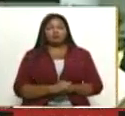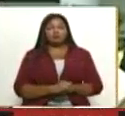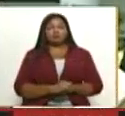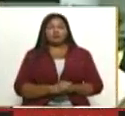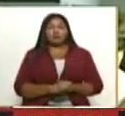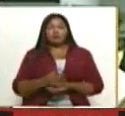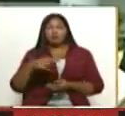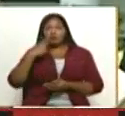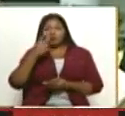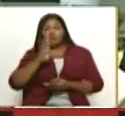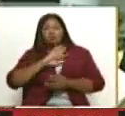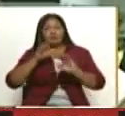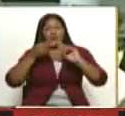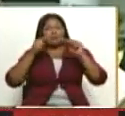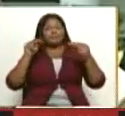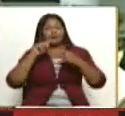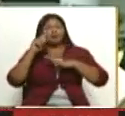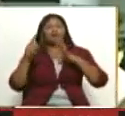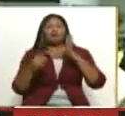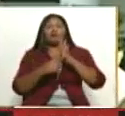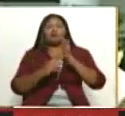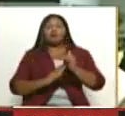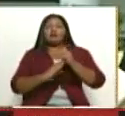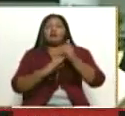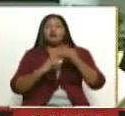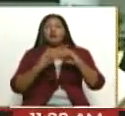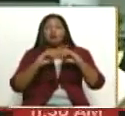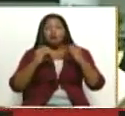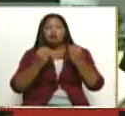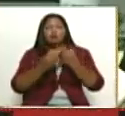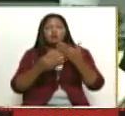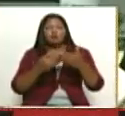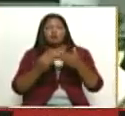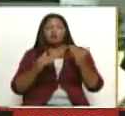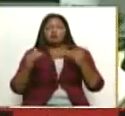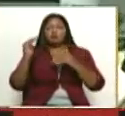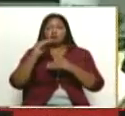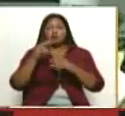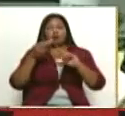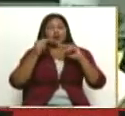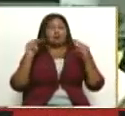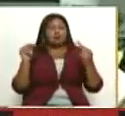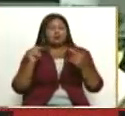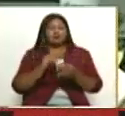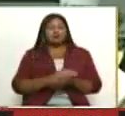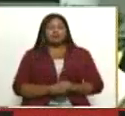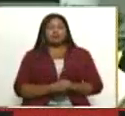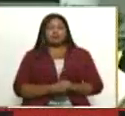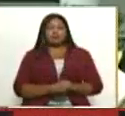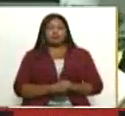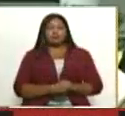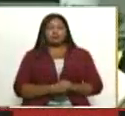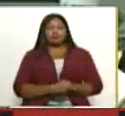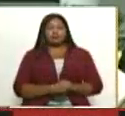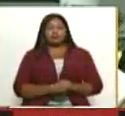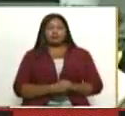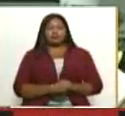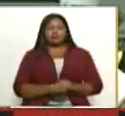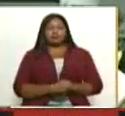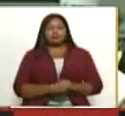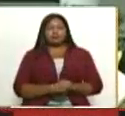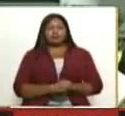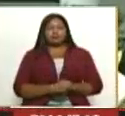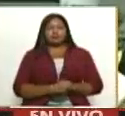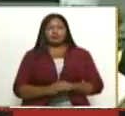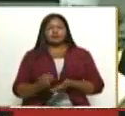política de paz total que lidera la oficina del Alto Comisionado para la Paz. Desde luego también